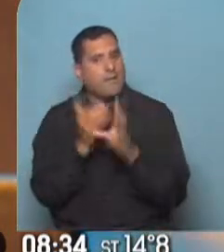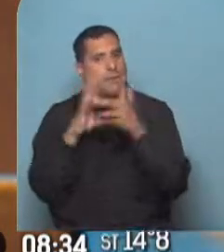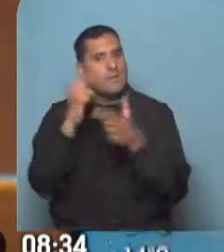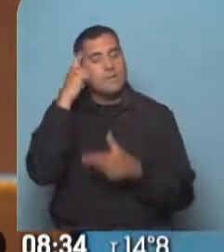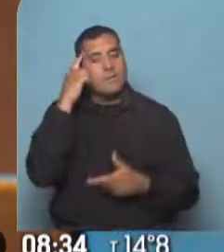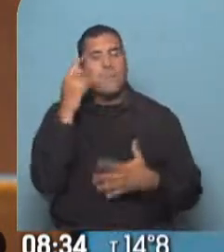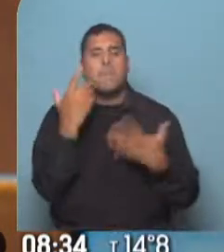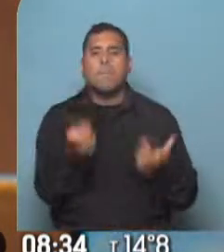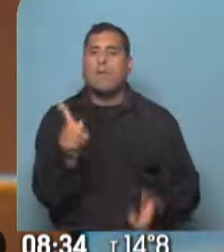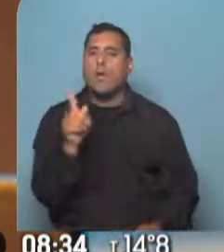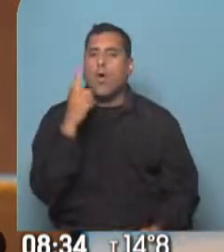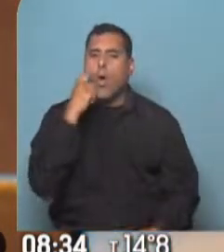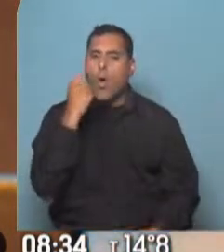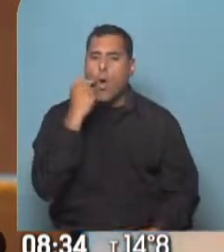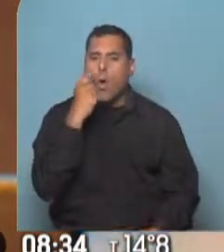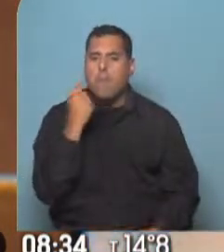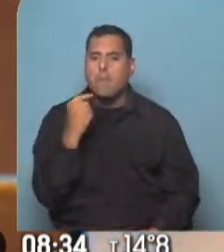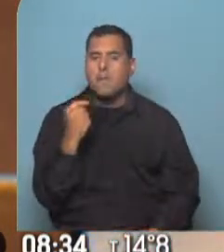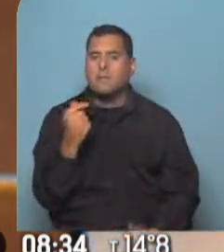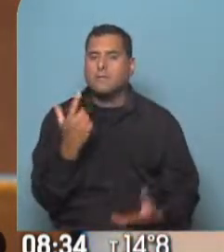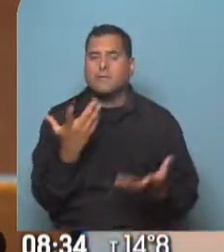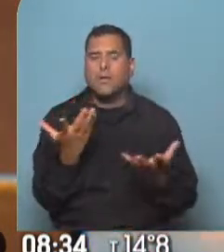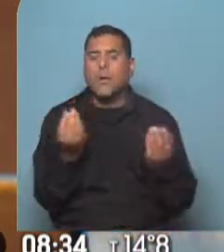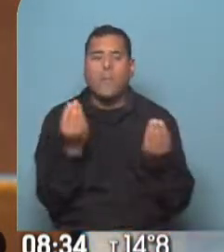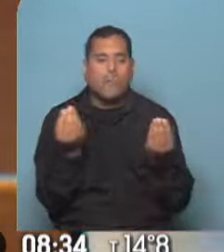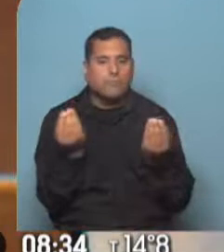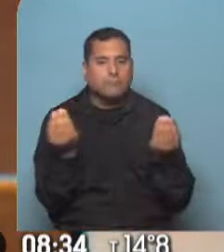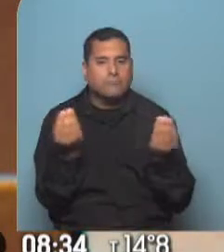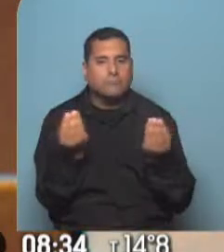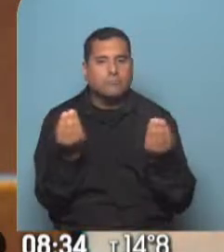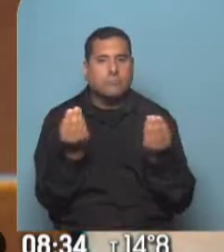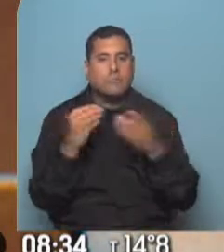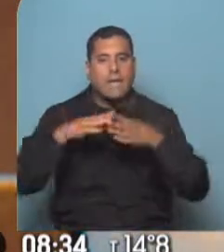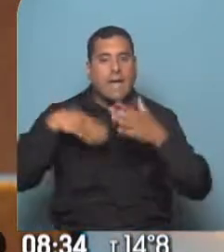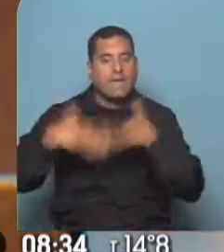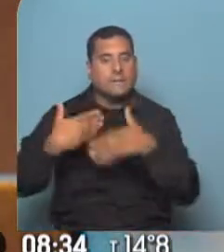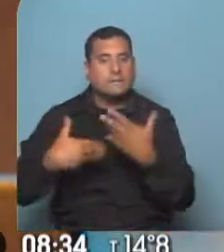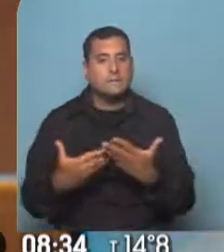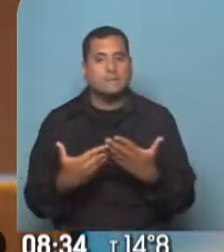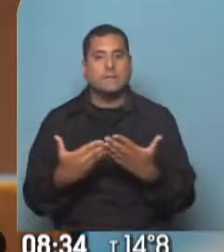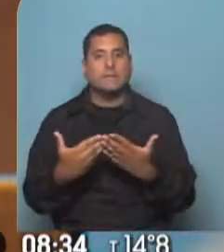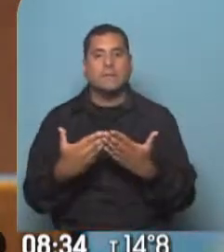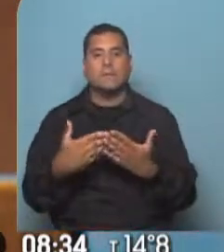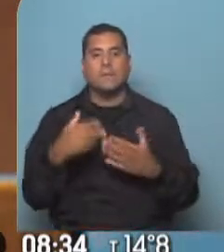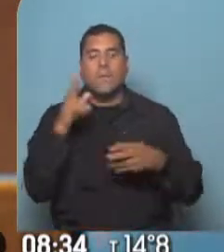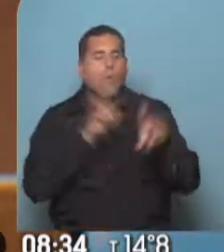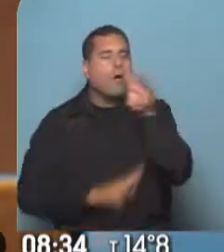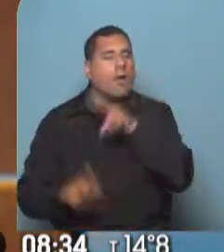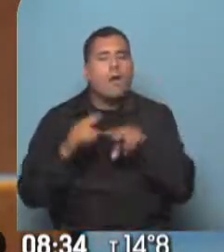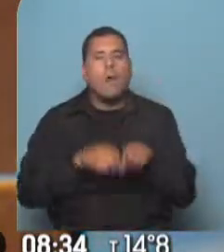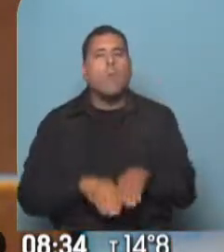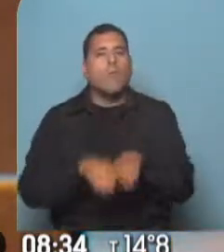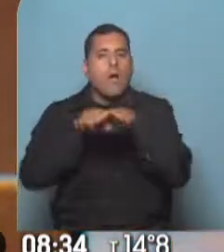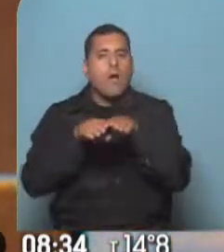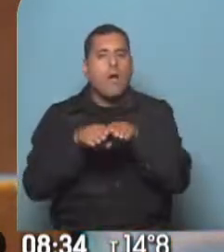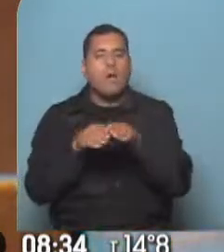hombre como cómo queda el nuevo hombre cómo queda ubicado con este avance con esta búsqueda de igualdad de